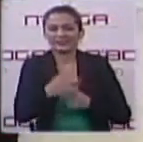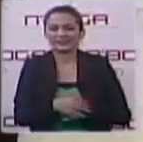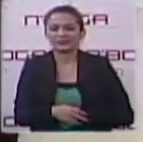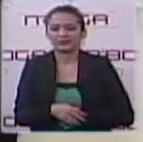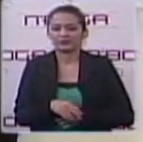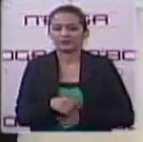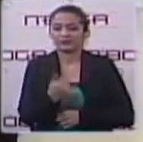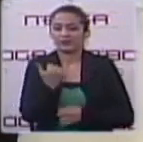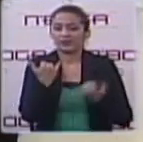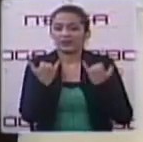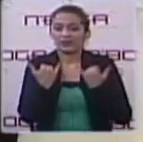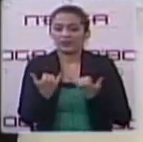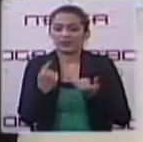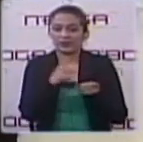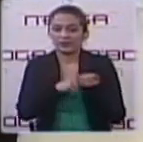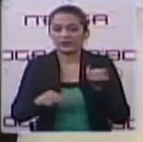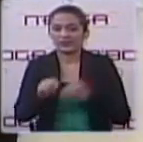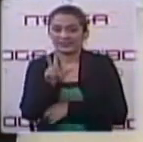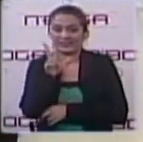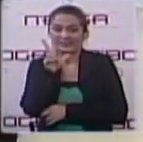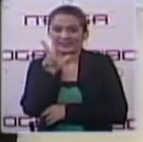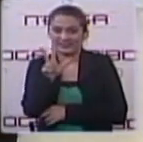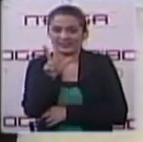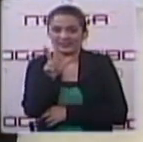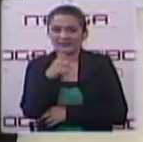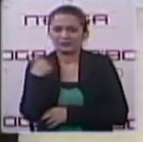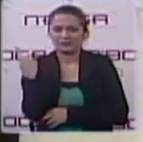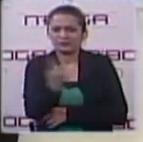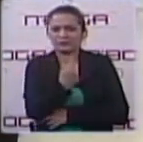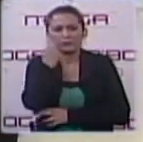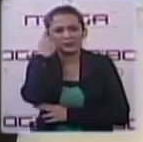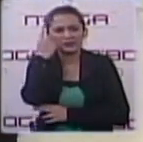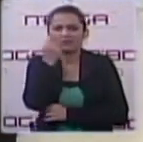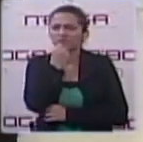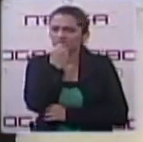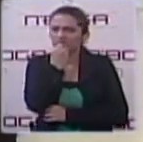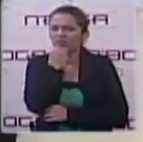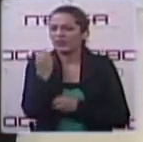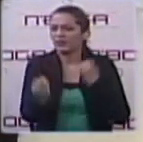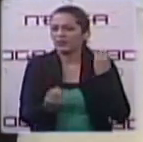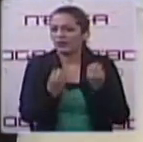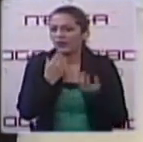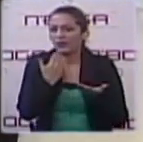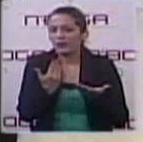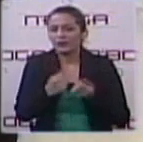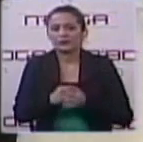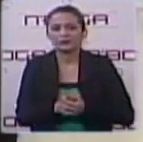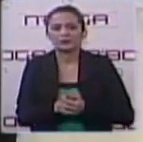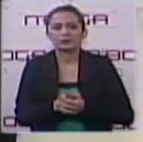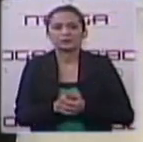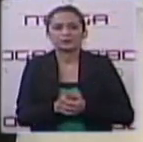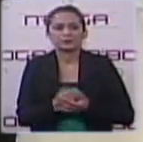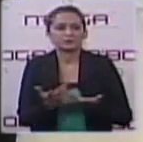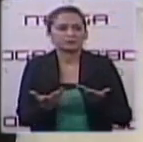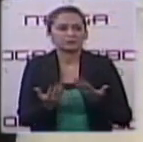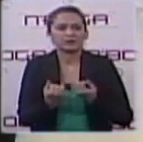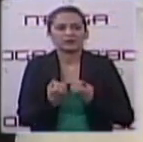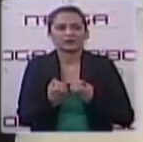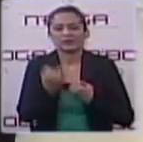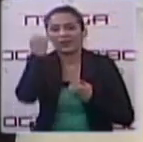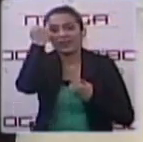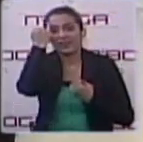tres hermanas que un día decidimos que teníamos que salir eh teníamos que hacer algo nuevo por